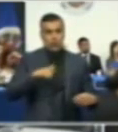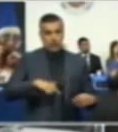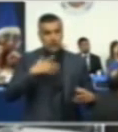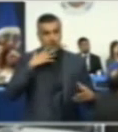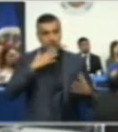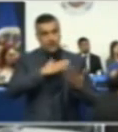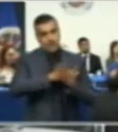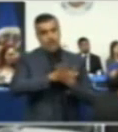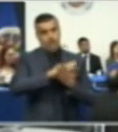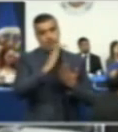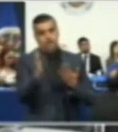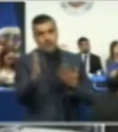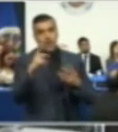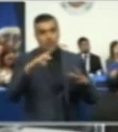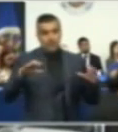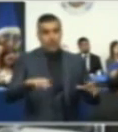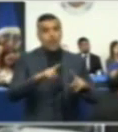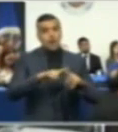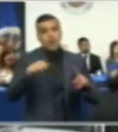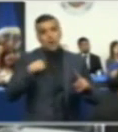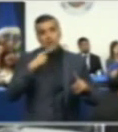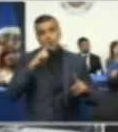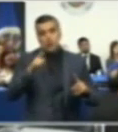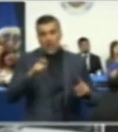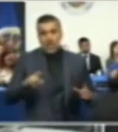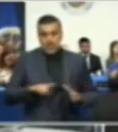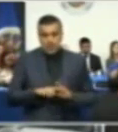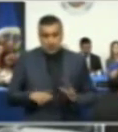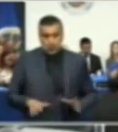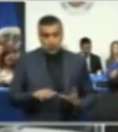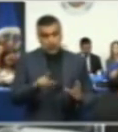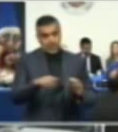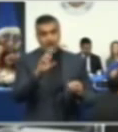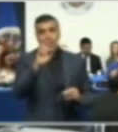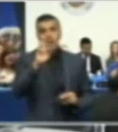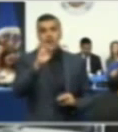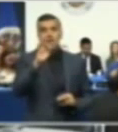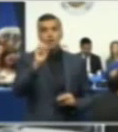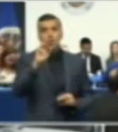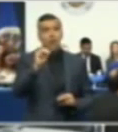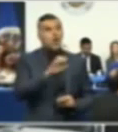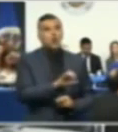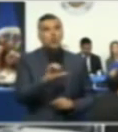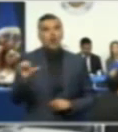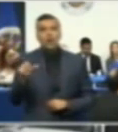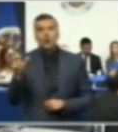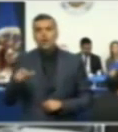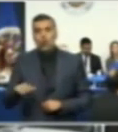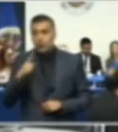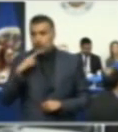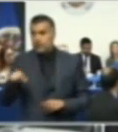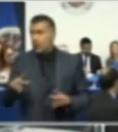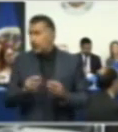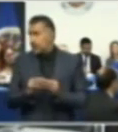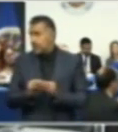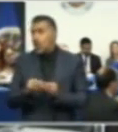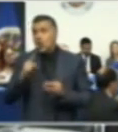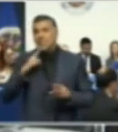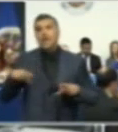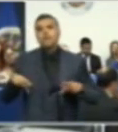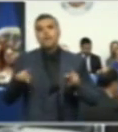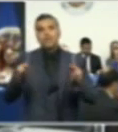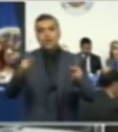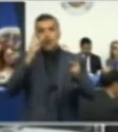autonomías jurídicas y constitucionales, pero sí una instancia de impulso de esas reformas, como ha ocurrido, por ejemplo, con relación a esta audiencia, donde nos ha